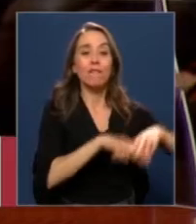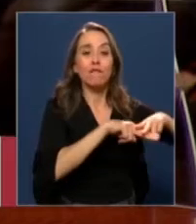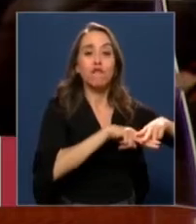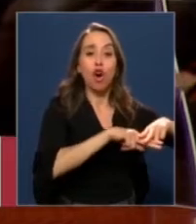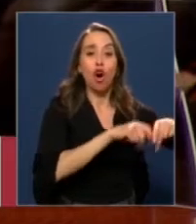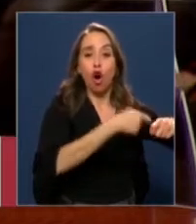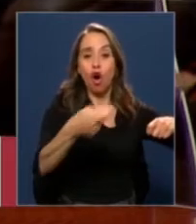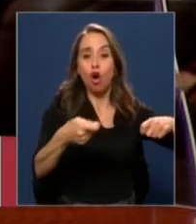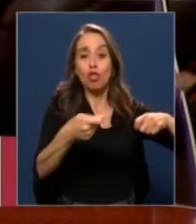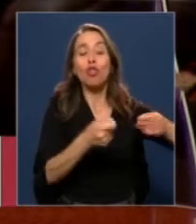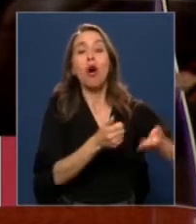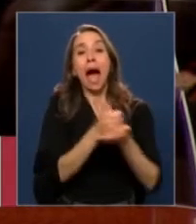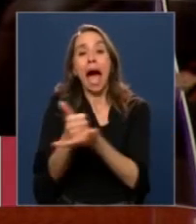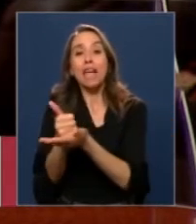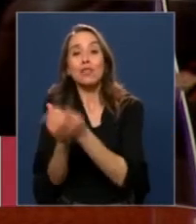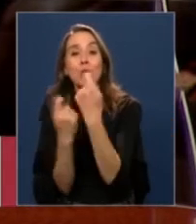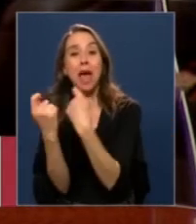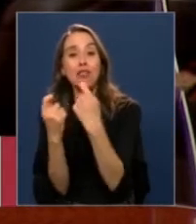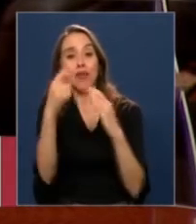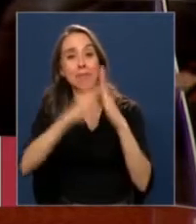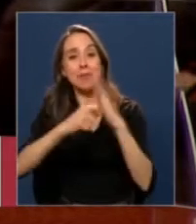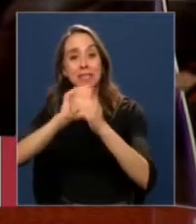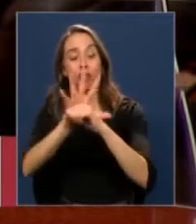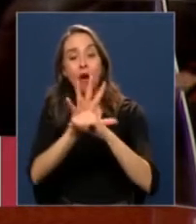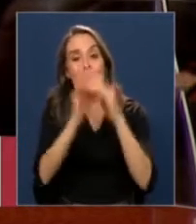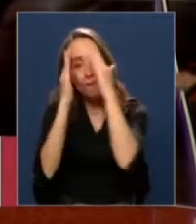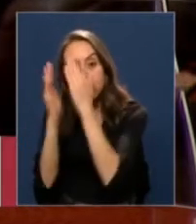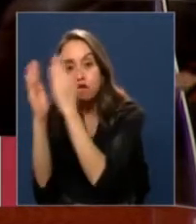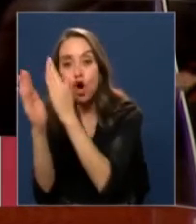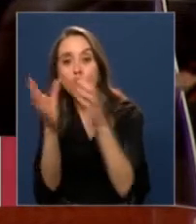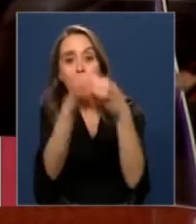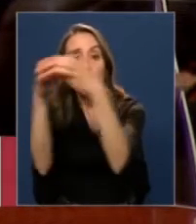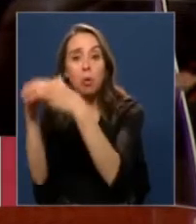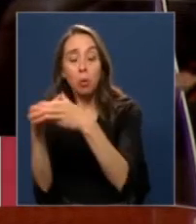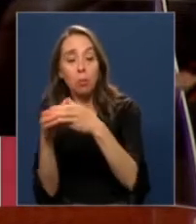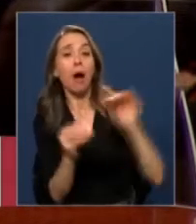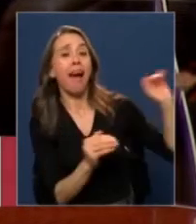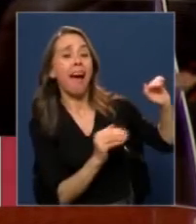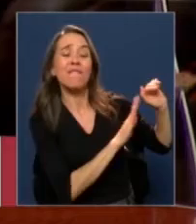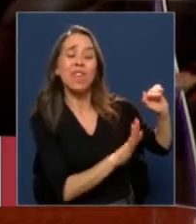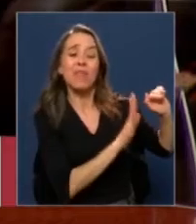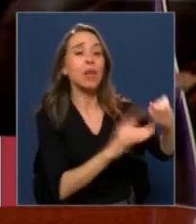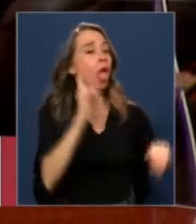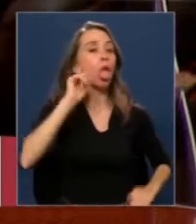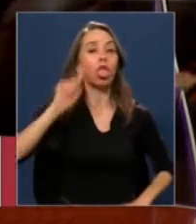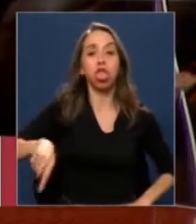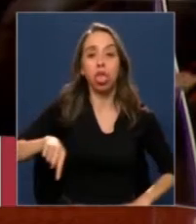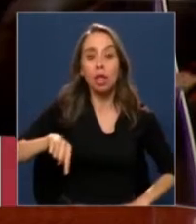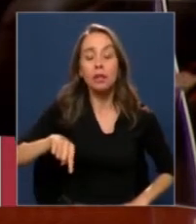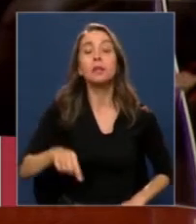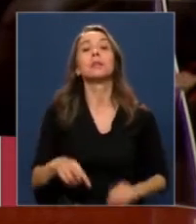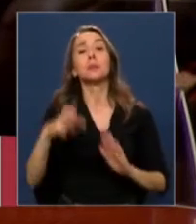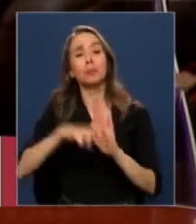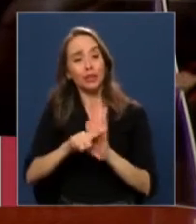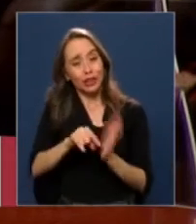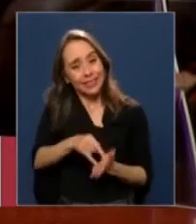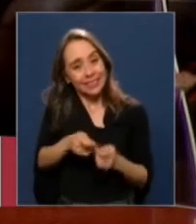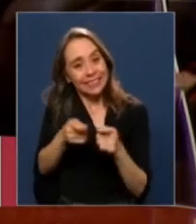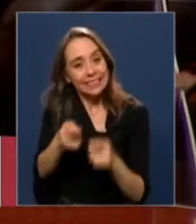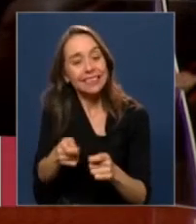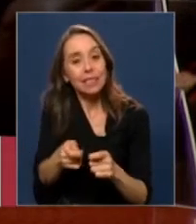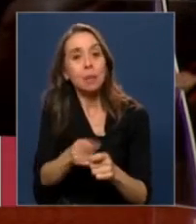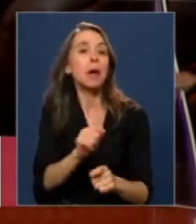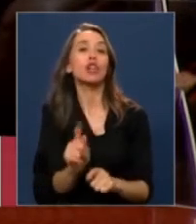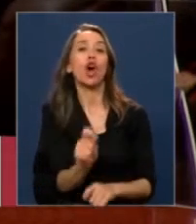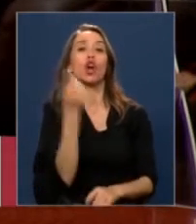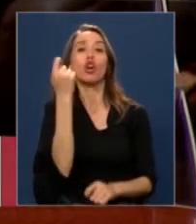mezquina de la ayuda económica durante la pandemia y no se nos escuchó presentamos proyectos de ley para impedir